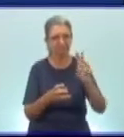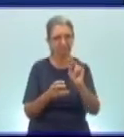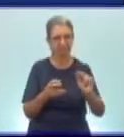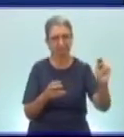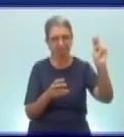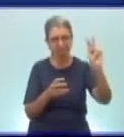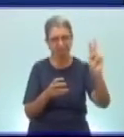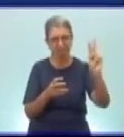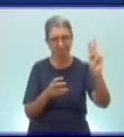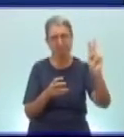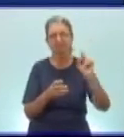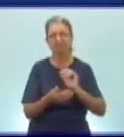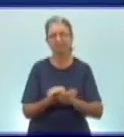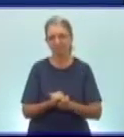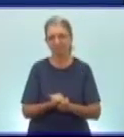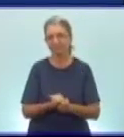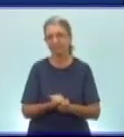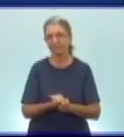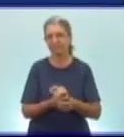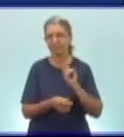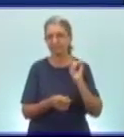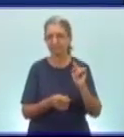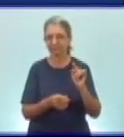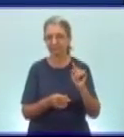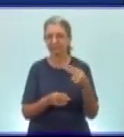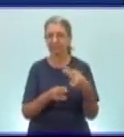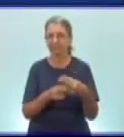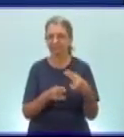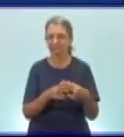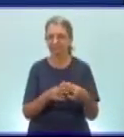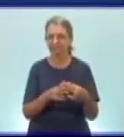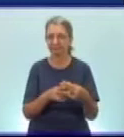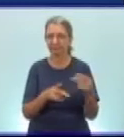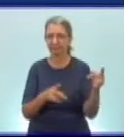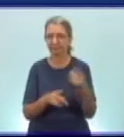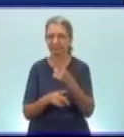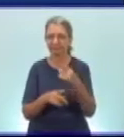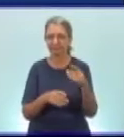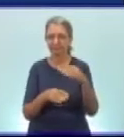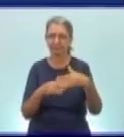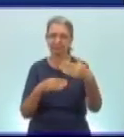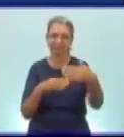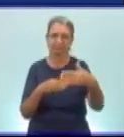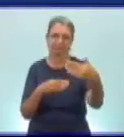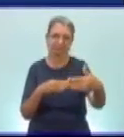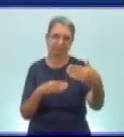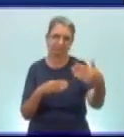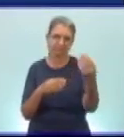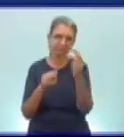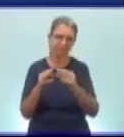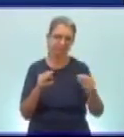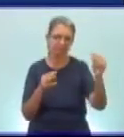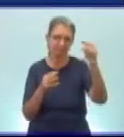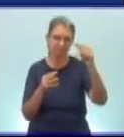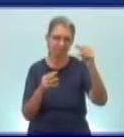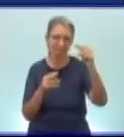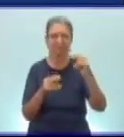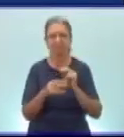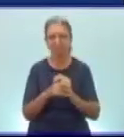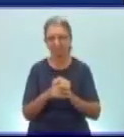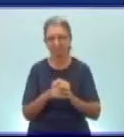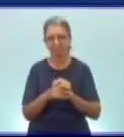como también se le puede denominar en este tipo de movimiento, bueno, pues frecuencia cíclica o frecuencia angular elevada al cuadrado. Bueno, este